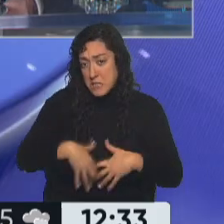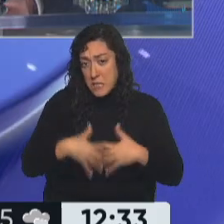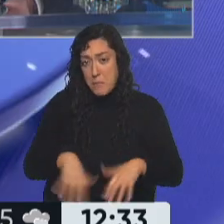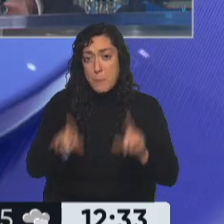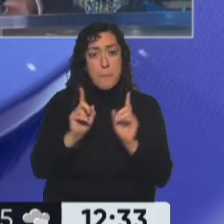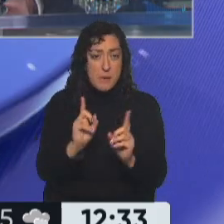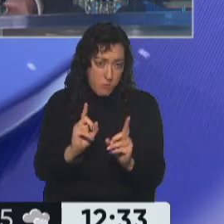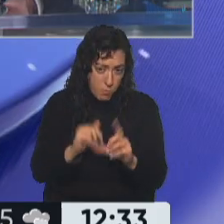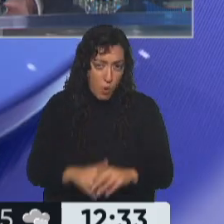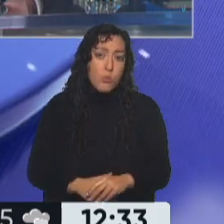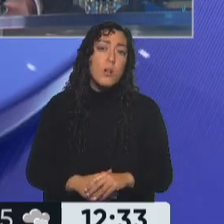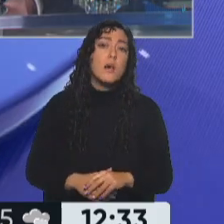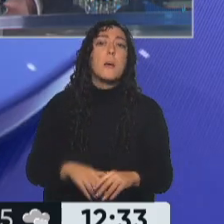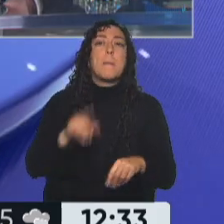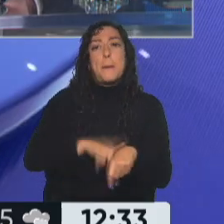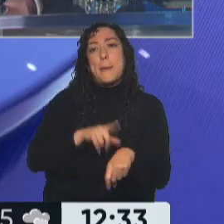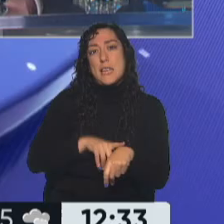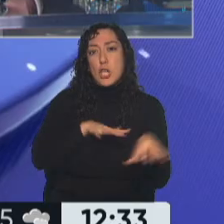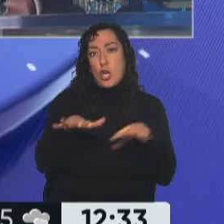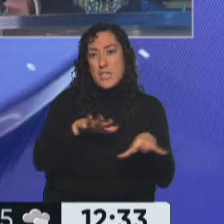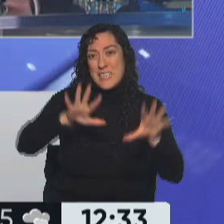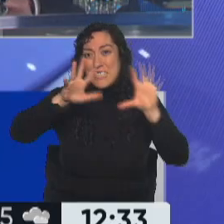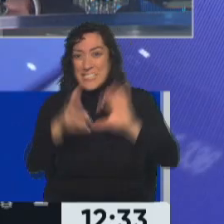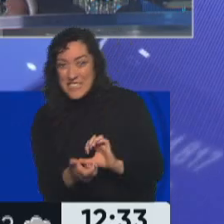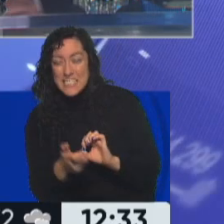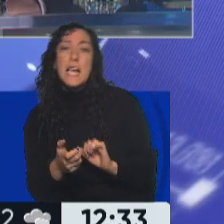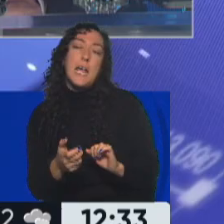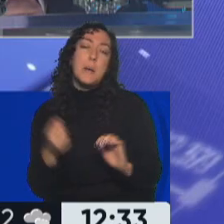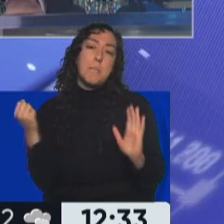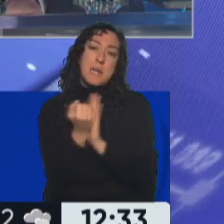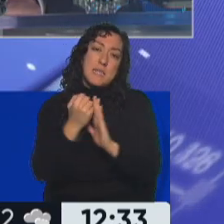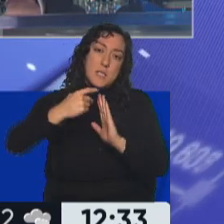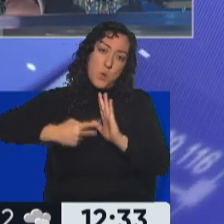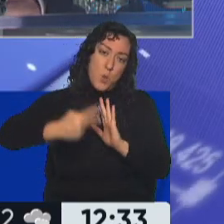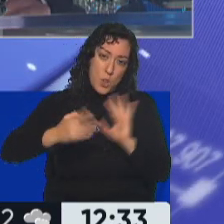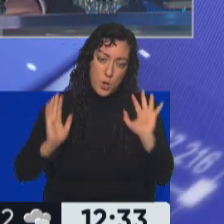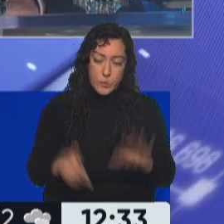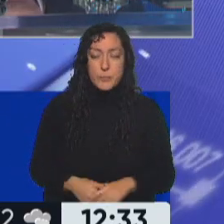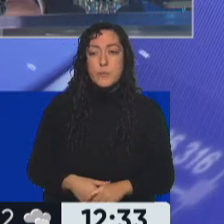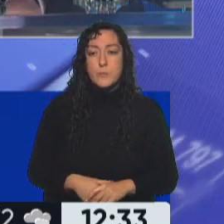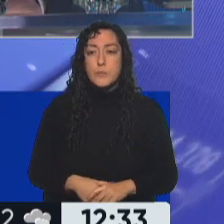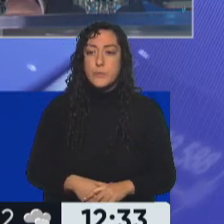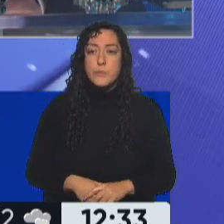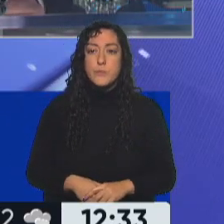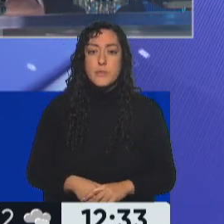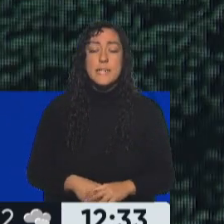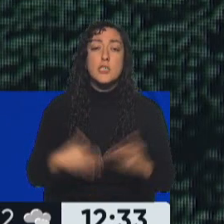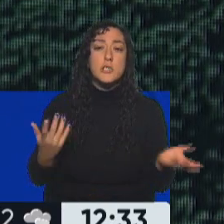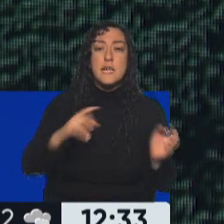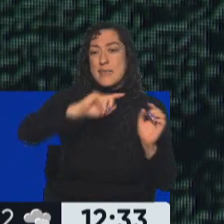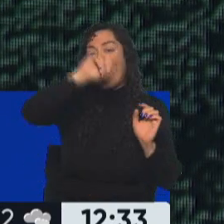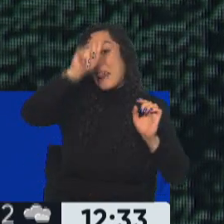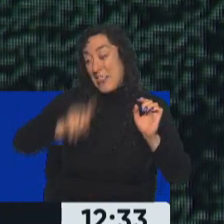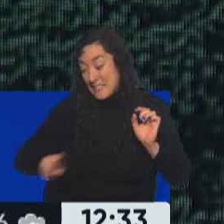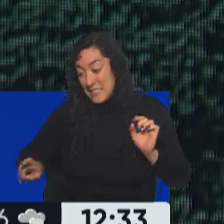Después sí, en el momento de crisis, obviamente, se baja a segundas marcas, que eso también... Ahora, el descenso típico del es una consumo. buena noticia siempre,